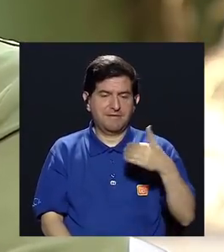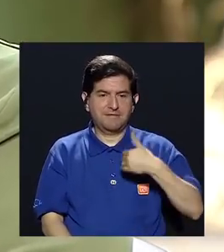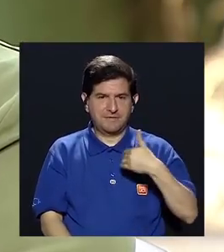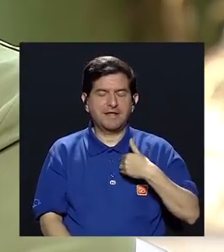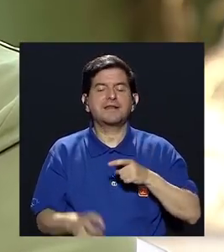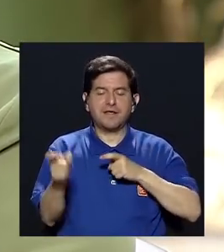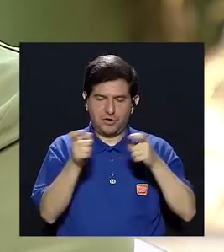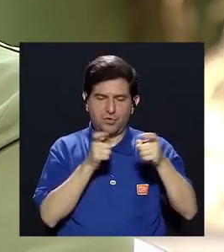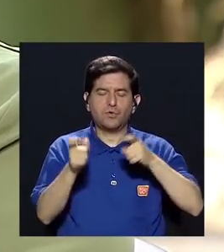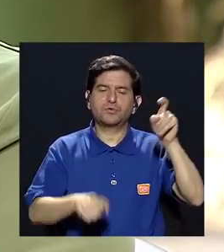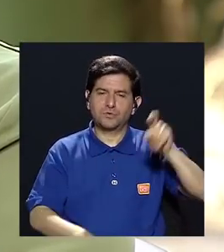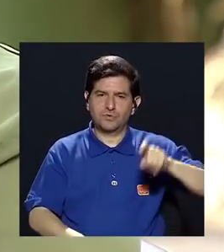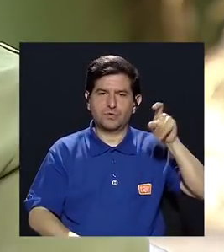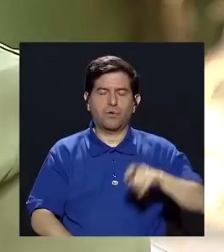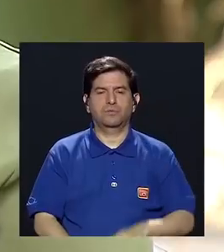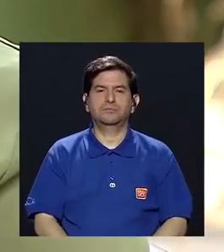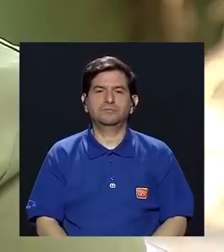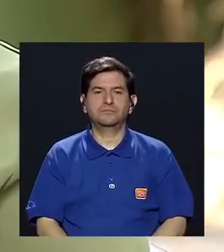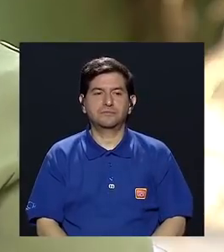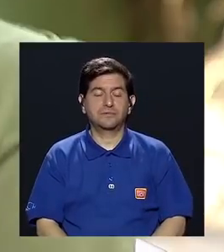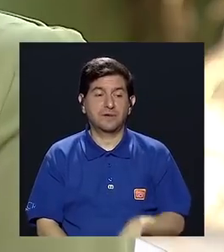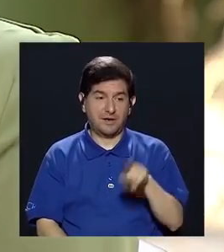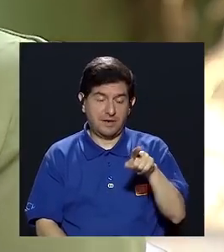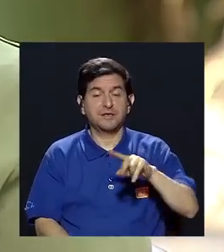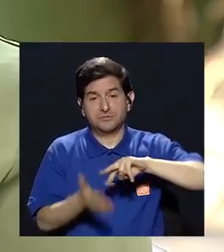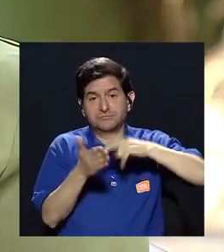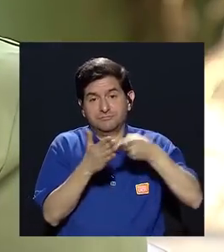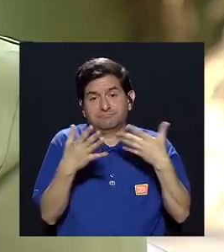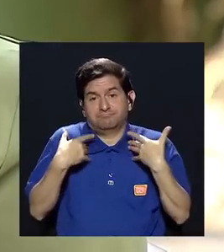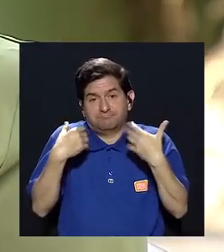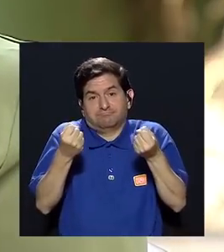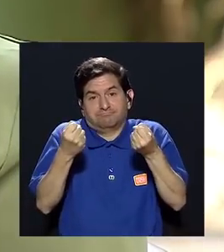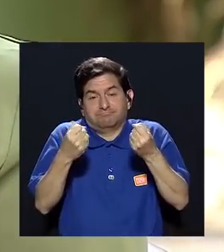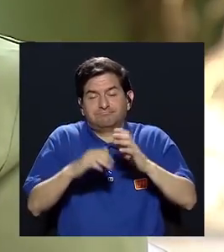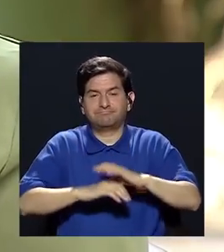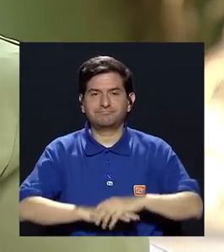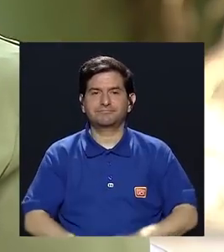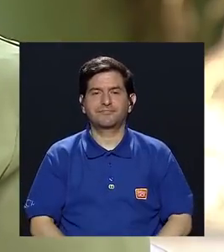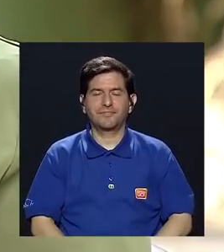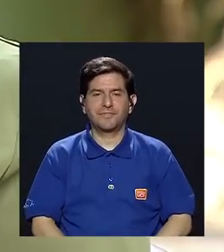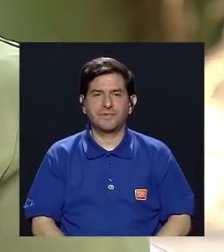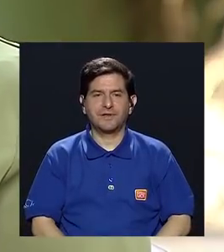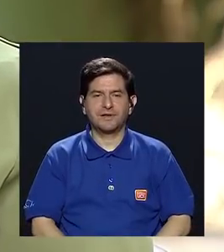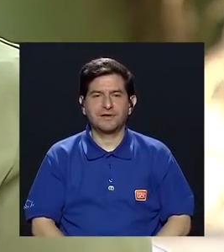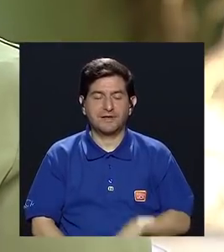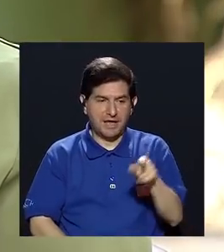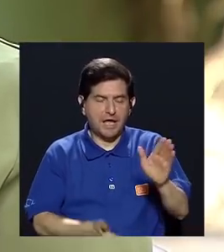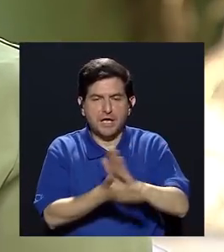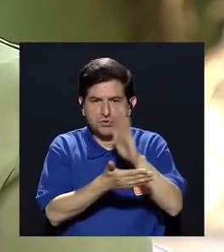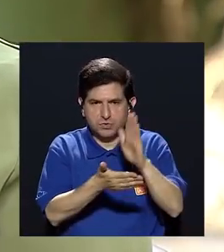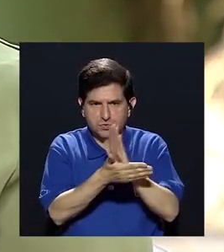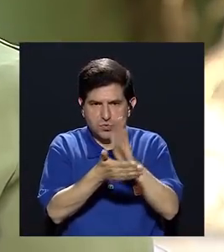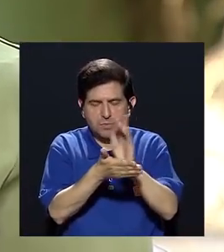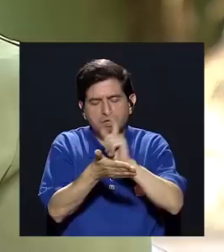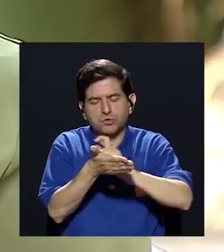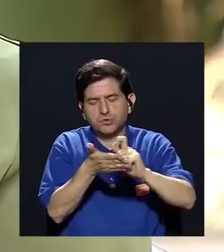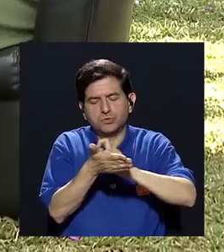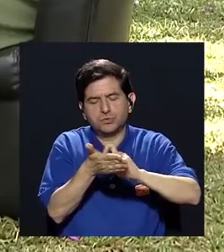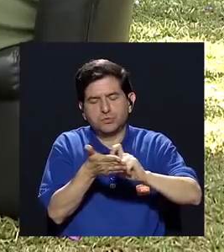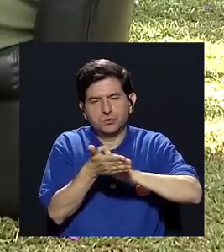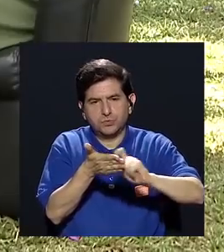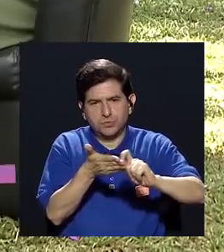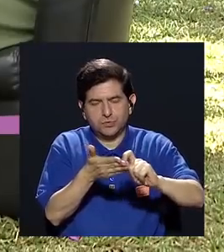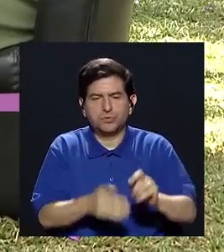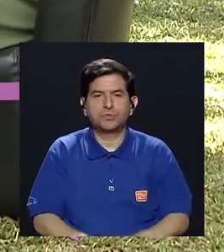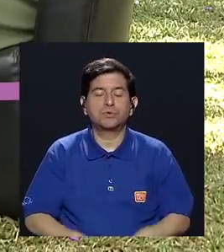que tengan sus controles para que tenga salud. Ese llenado de esa documentación